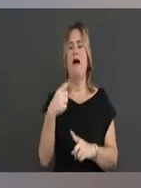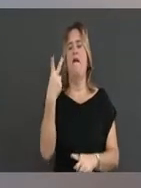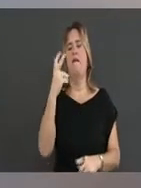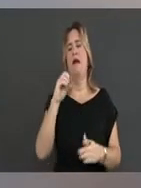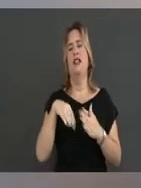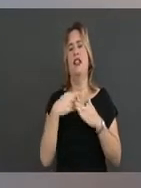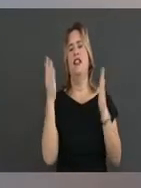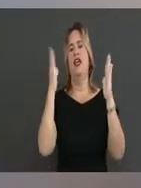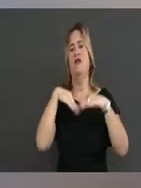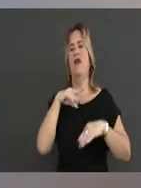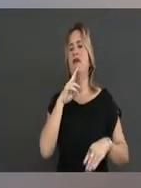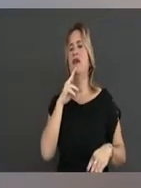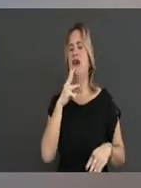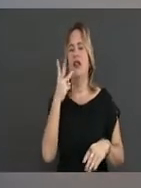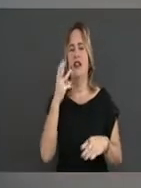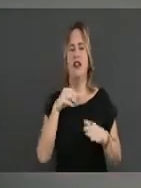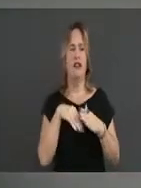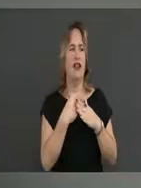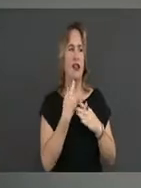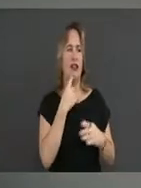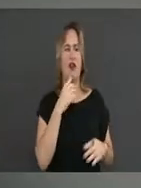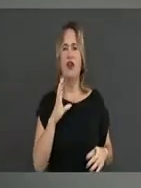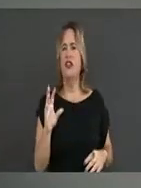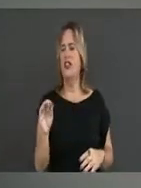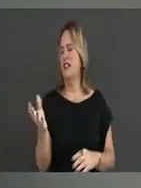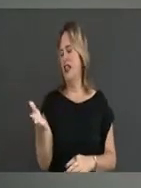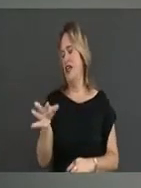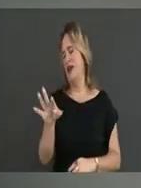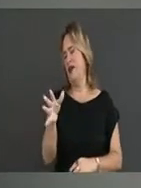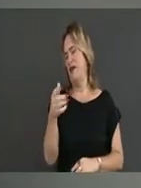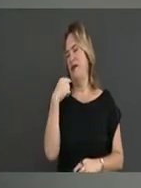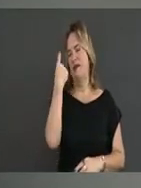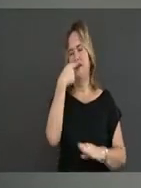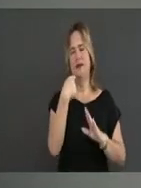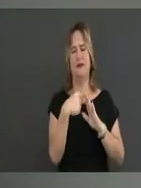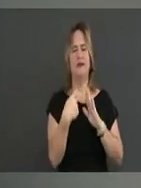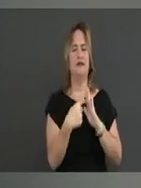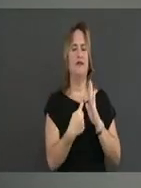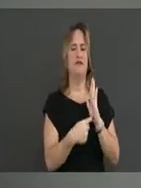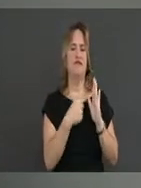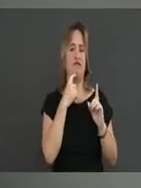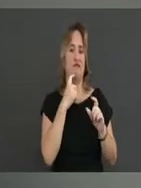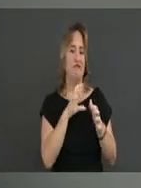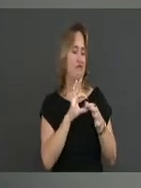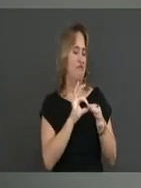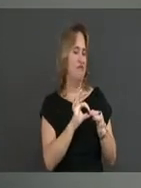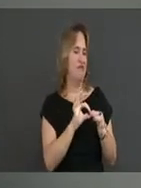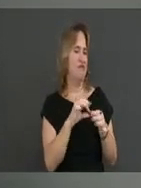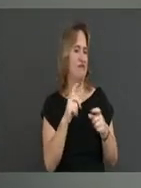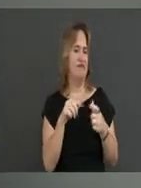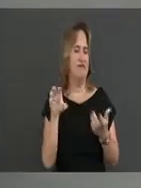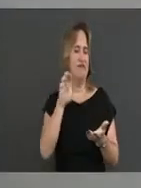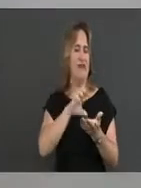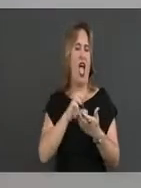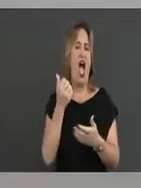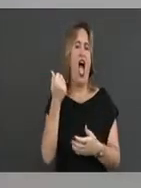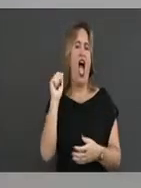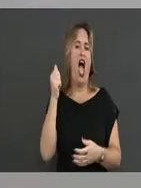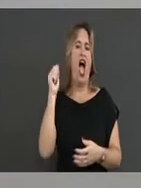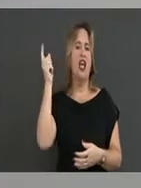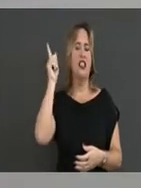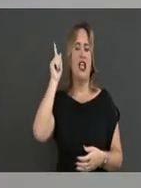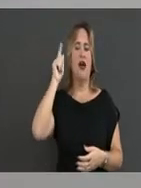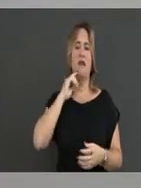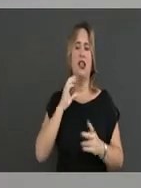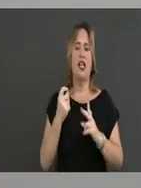días, en algunos 30 días, hoy podemos decir entre los que caracterizábamos como más críticos, como por ejemplo el sector Altamira, que desde el